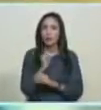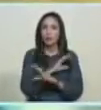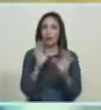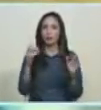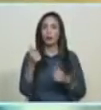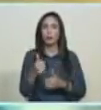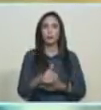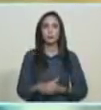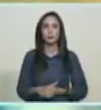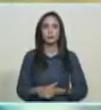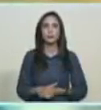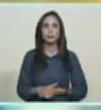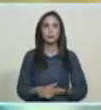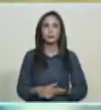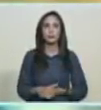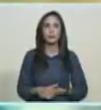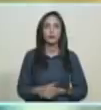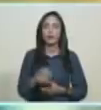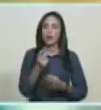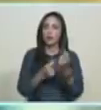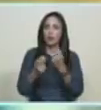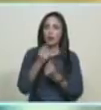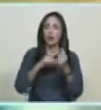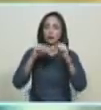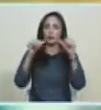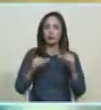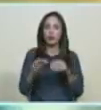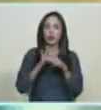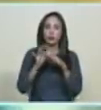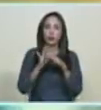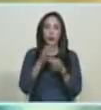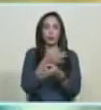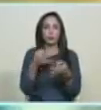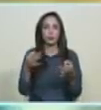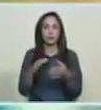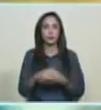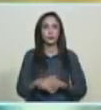Y recuperando la capacidad del sistema financiero para su funcionamiento.